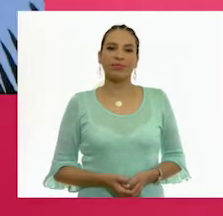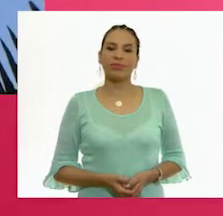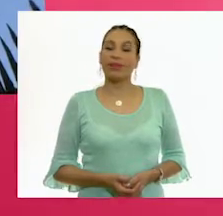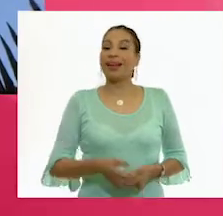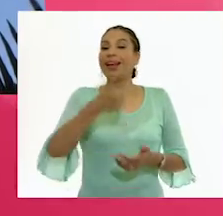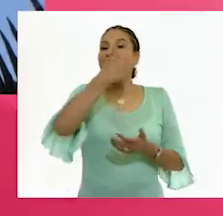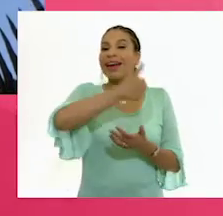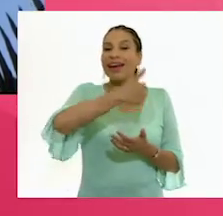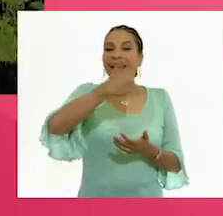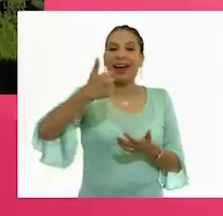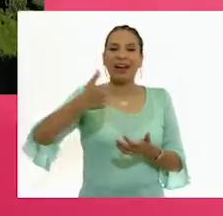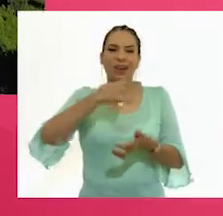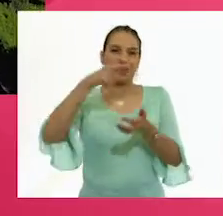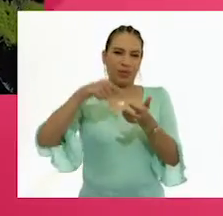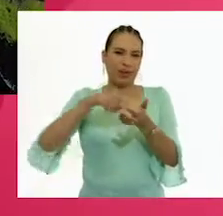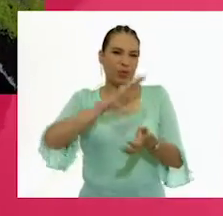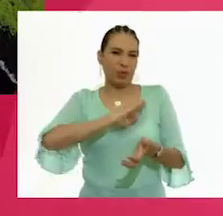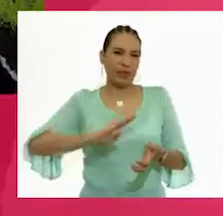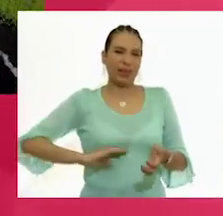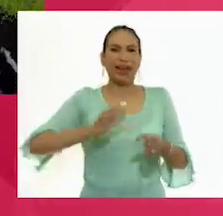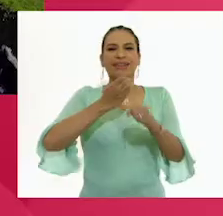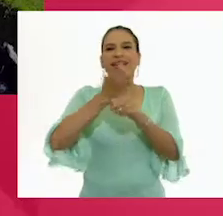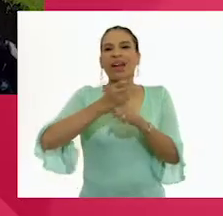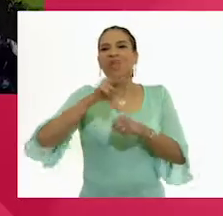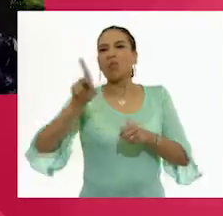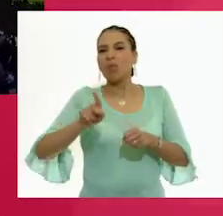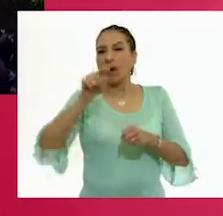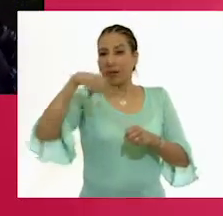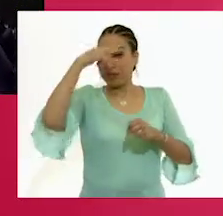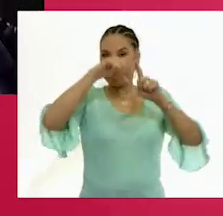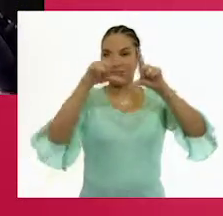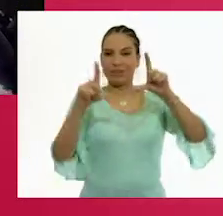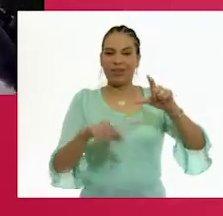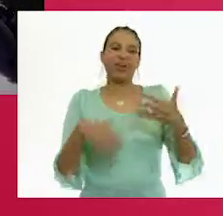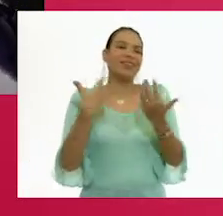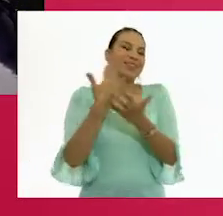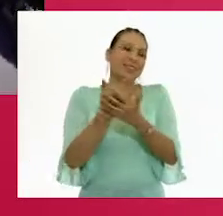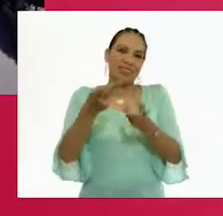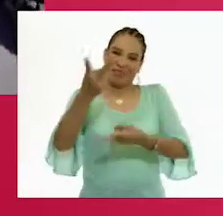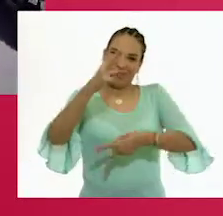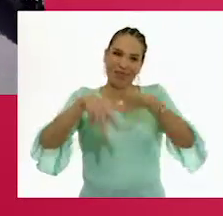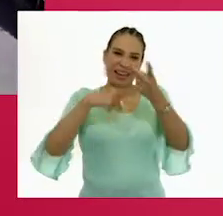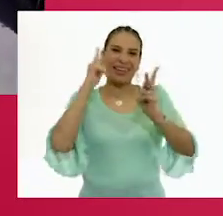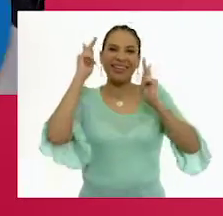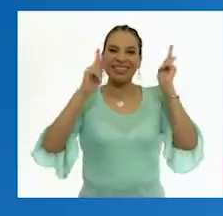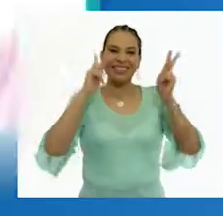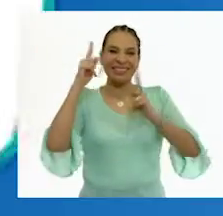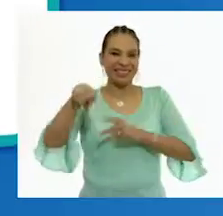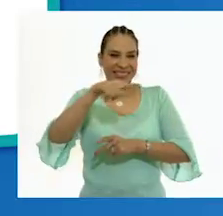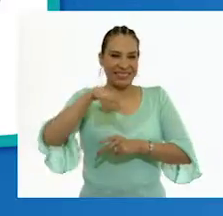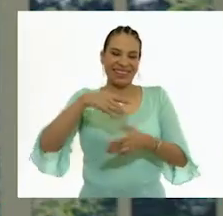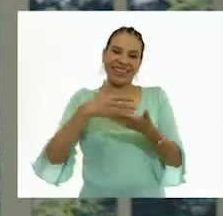Cada uno de los municipios, de los estados, de los pueblos de nuestro México están esperando con los brazos abiertos a que los